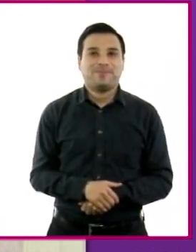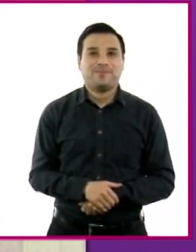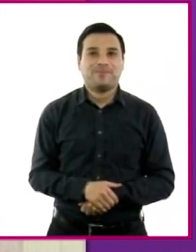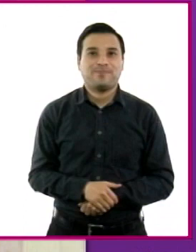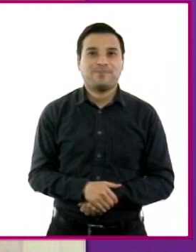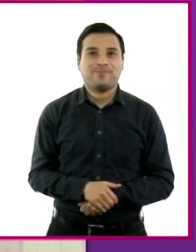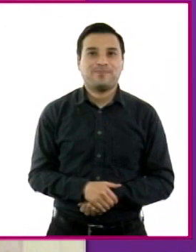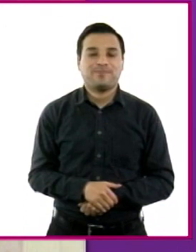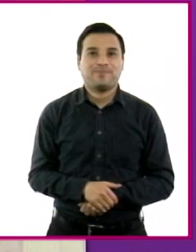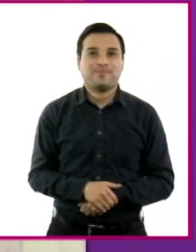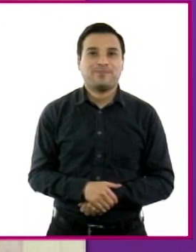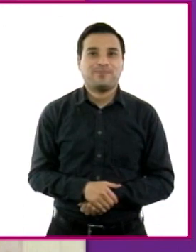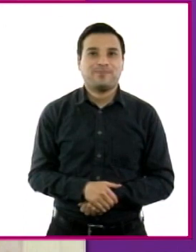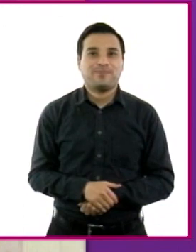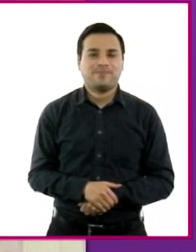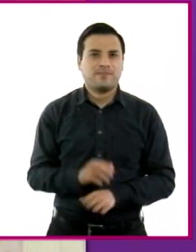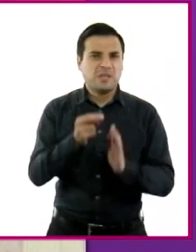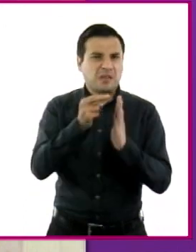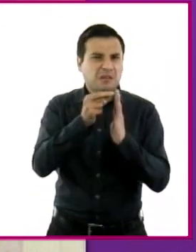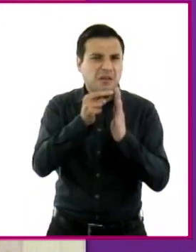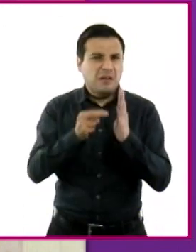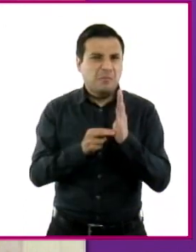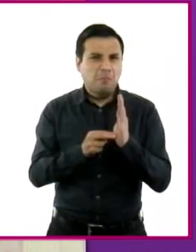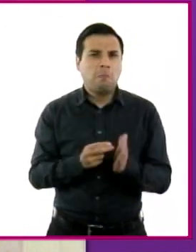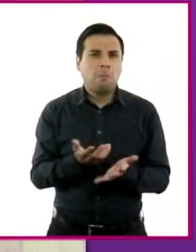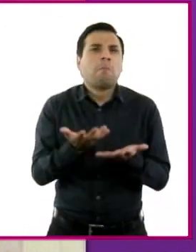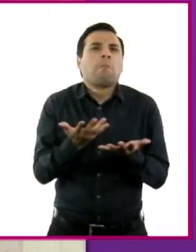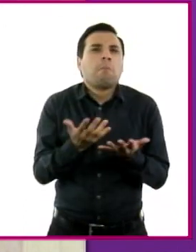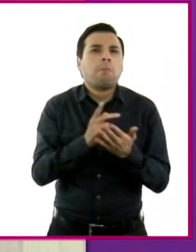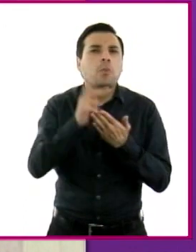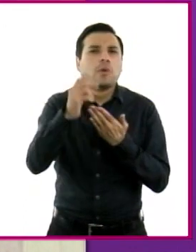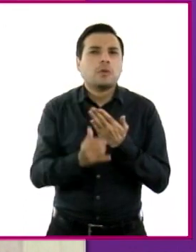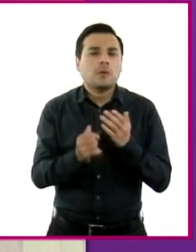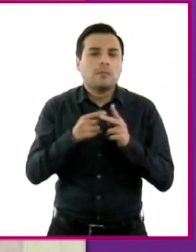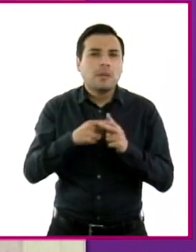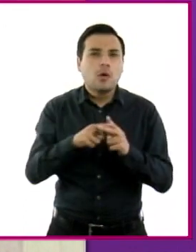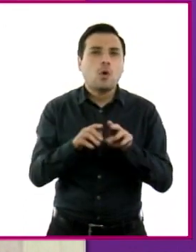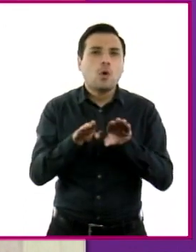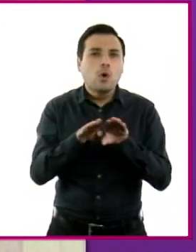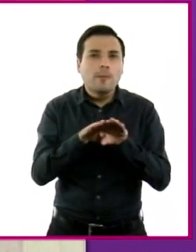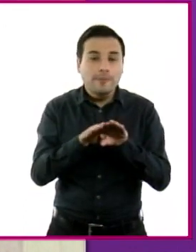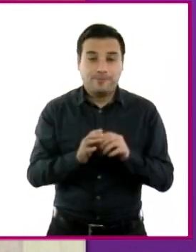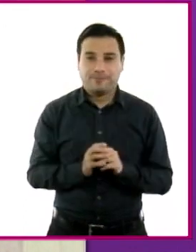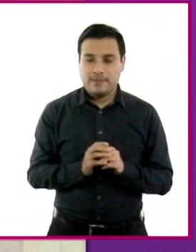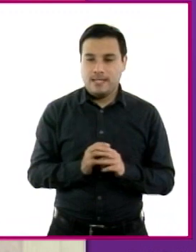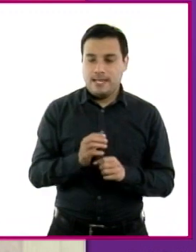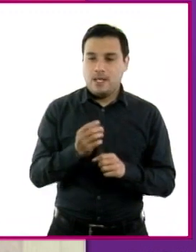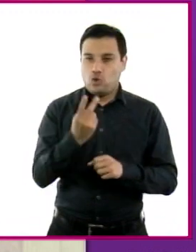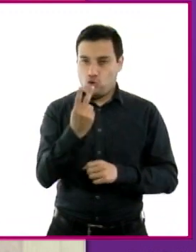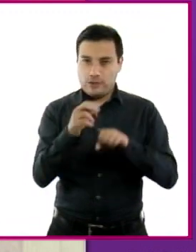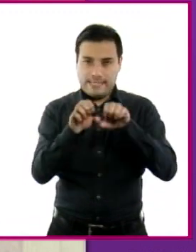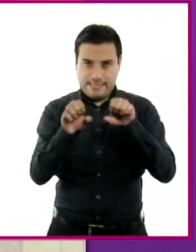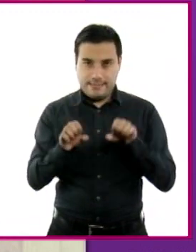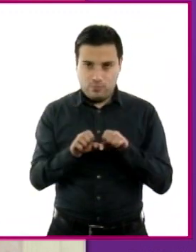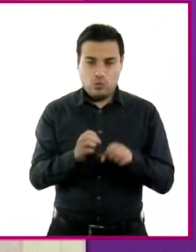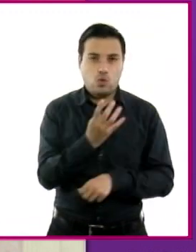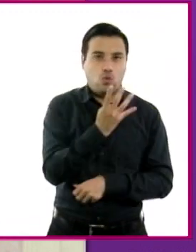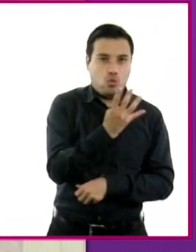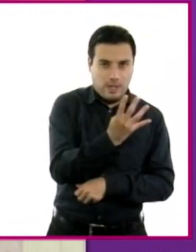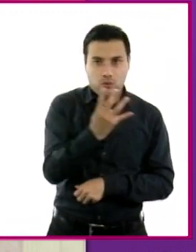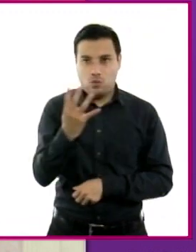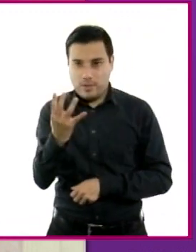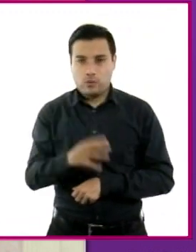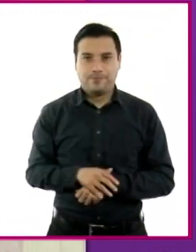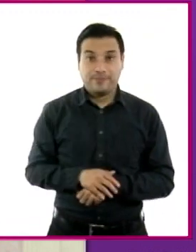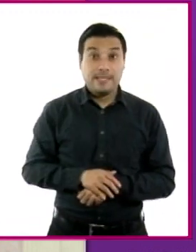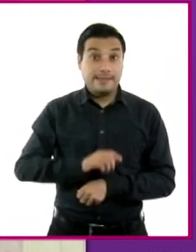un resumen de lo que debemos hacer para iniciar nuestro proyecto. Primero hicimos 2 equipos de 4 personas. Luego cada